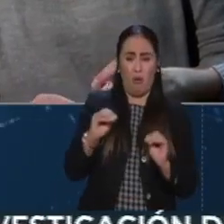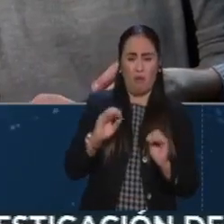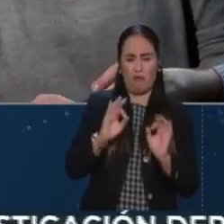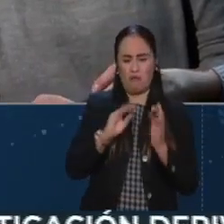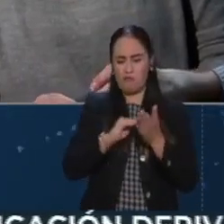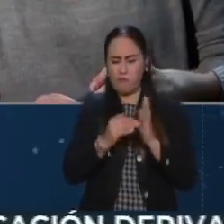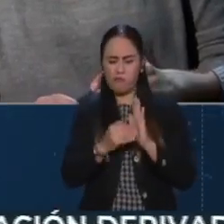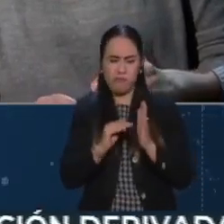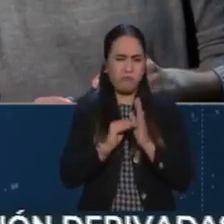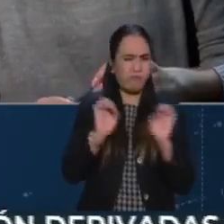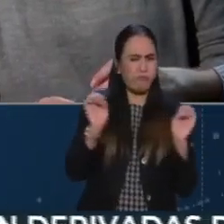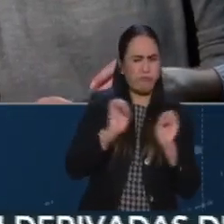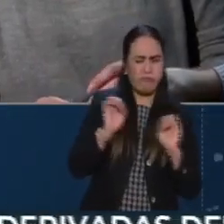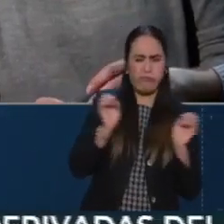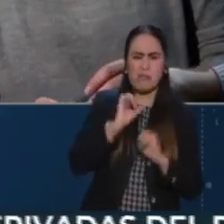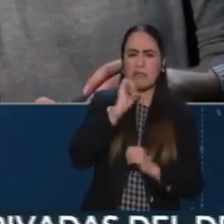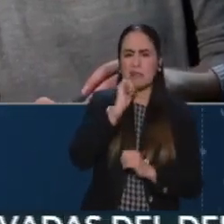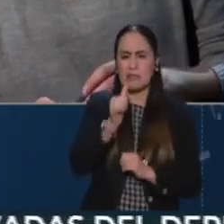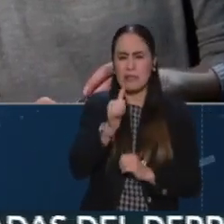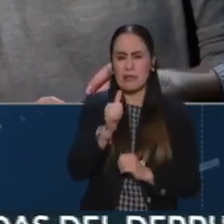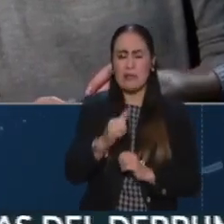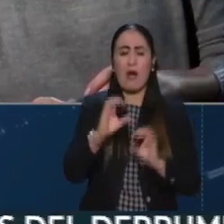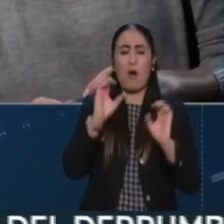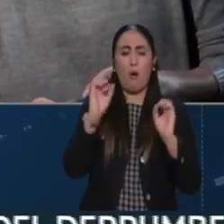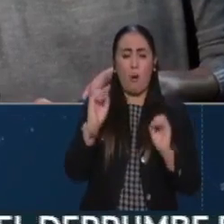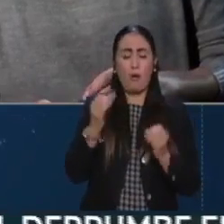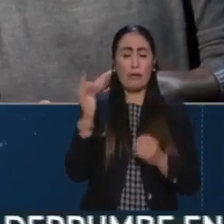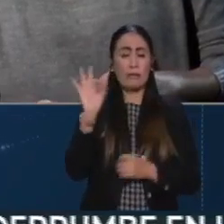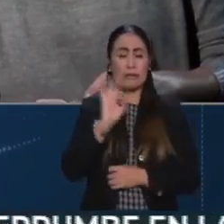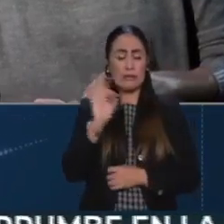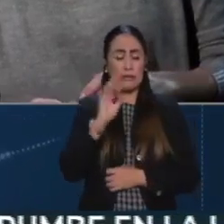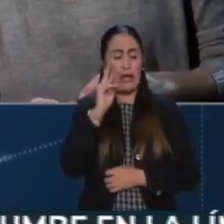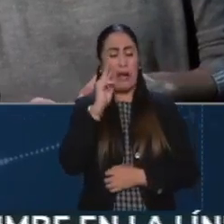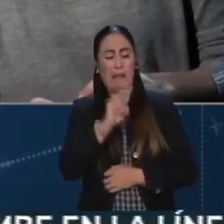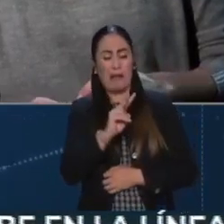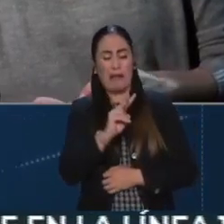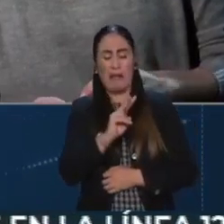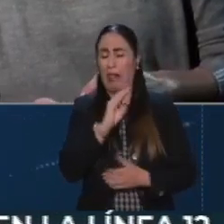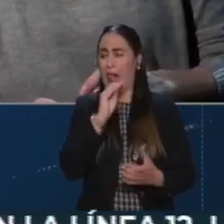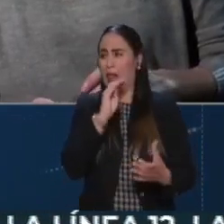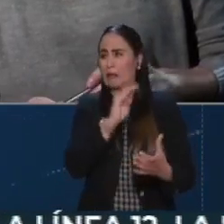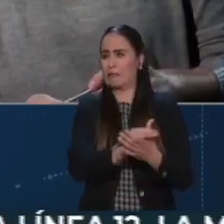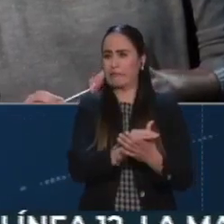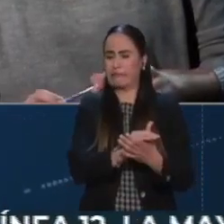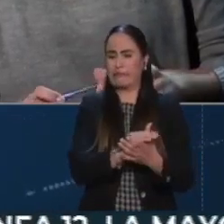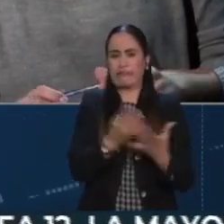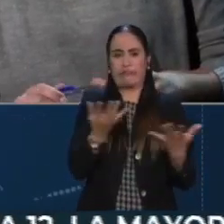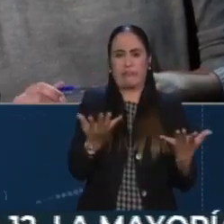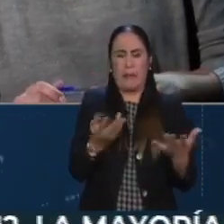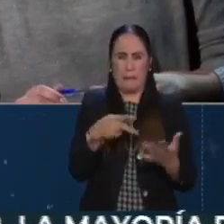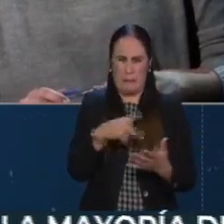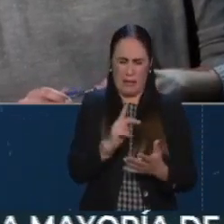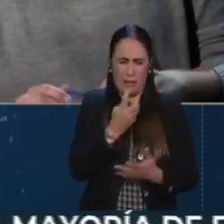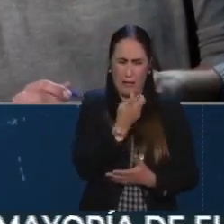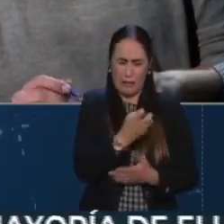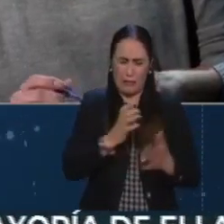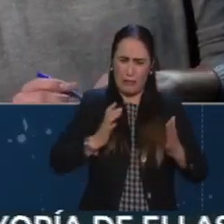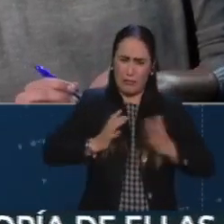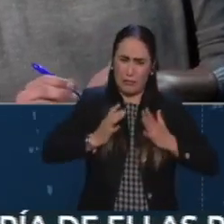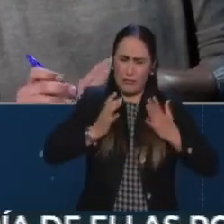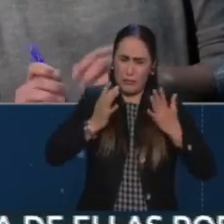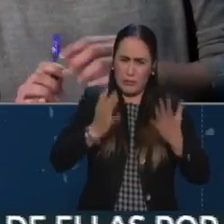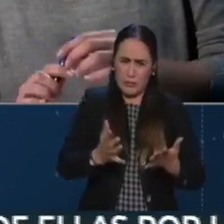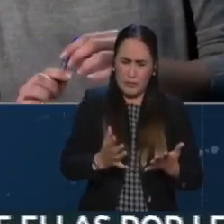clara, o no quiere afrontar una realidad que, por terrible, es verdaderamente impactante. No se